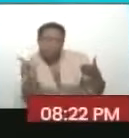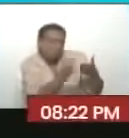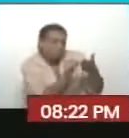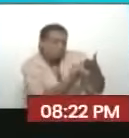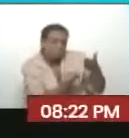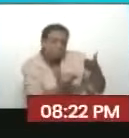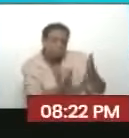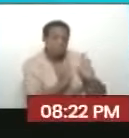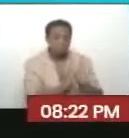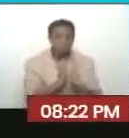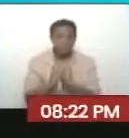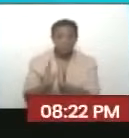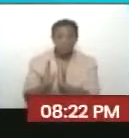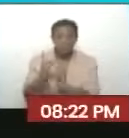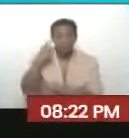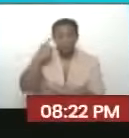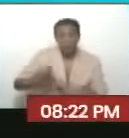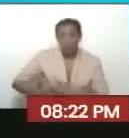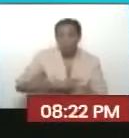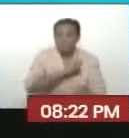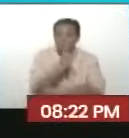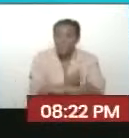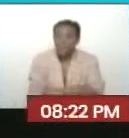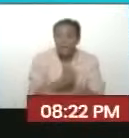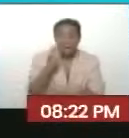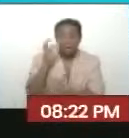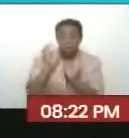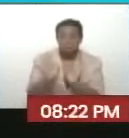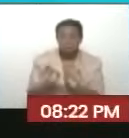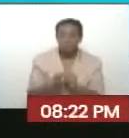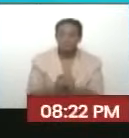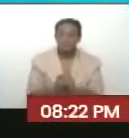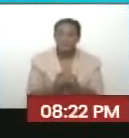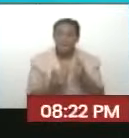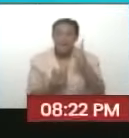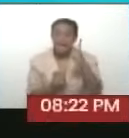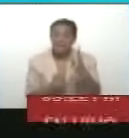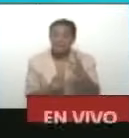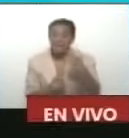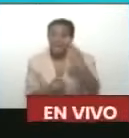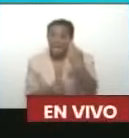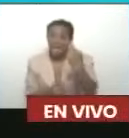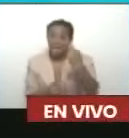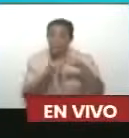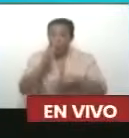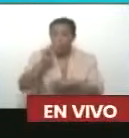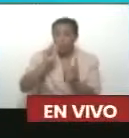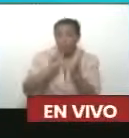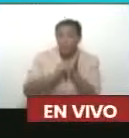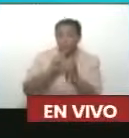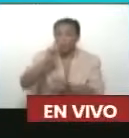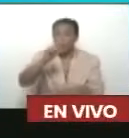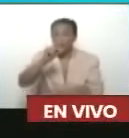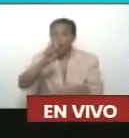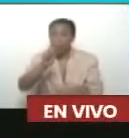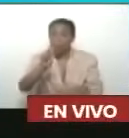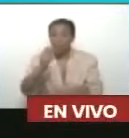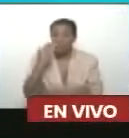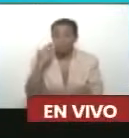de primer orden que tenemos que potenciar precisamente. 3R.net, ¡pum!